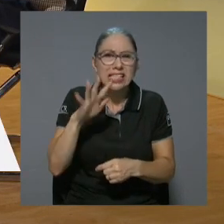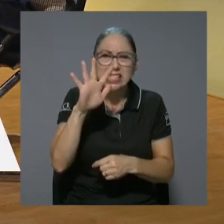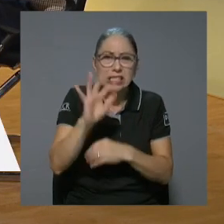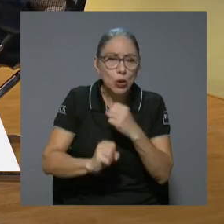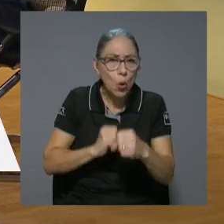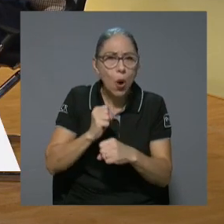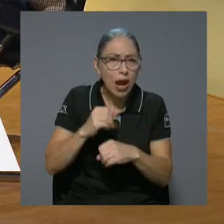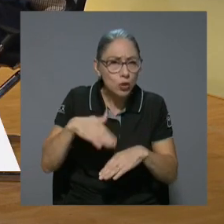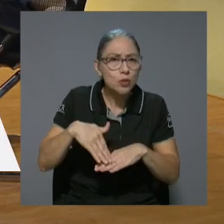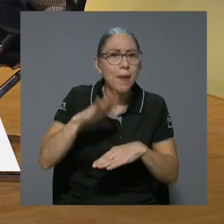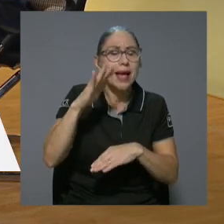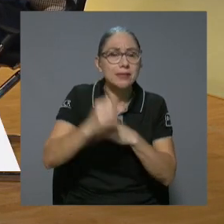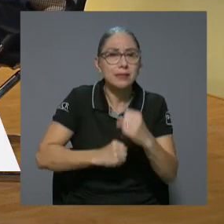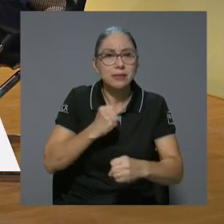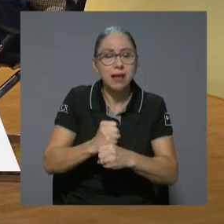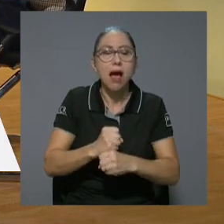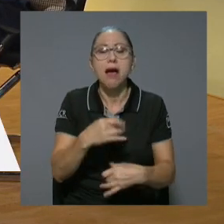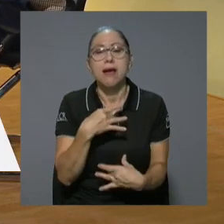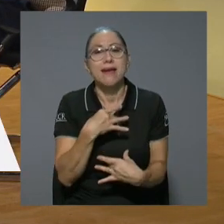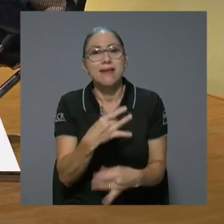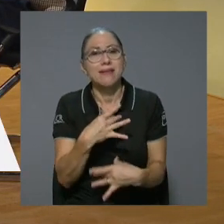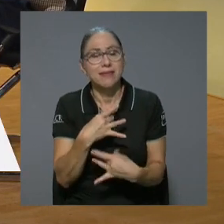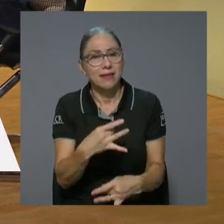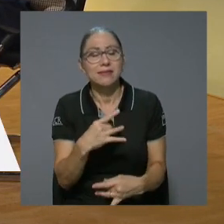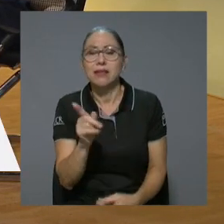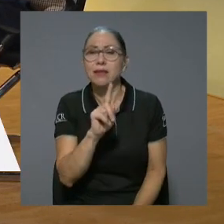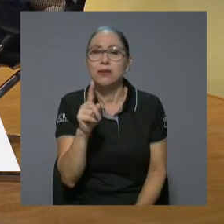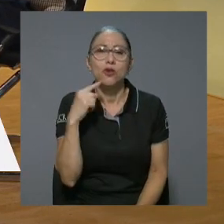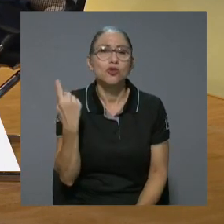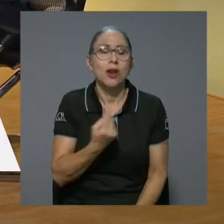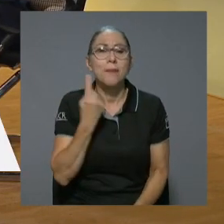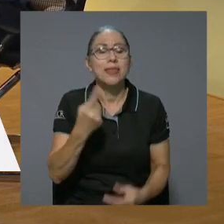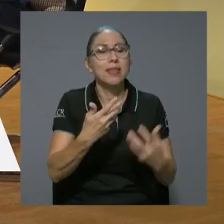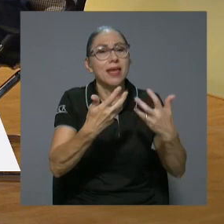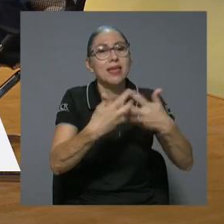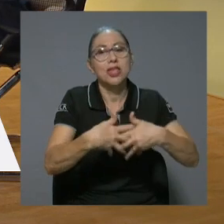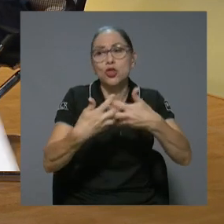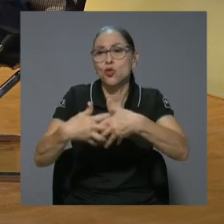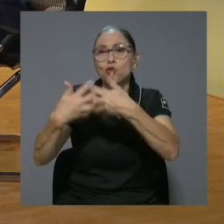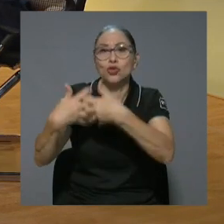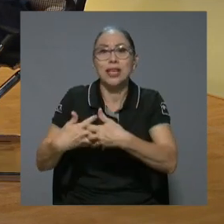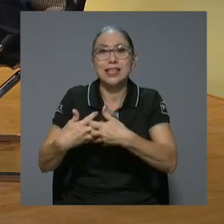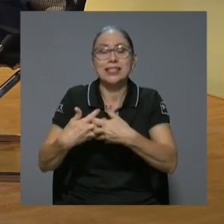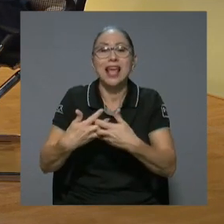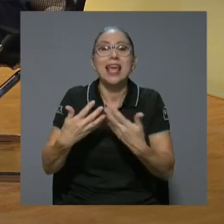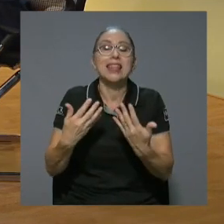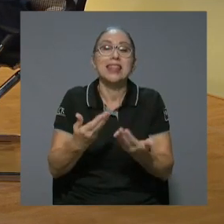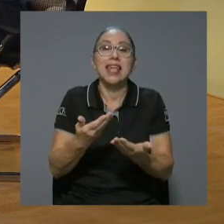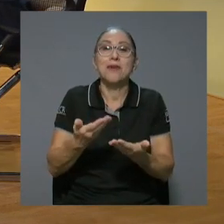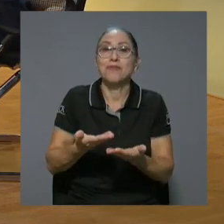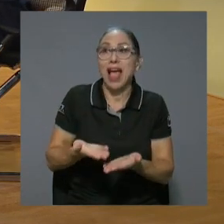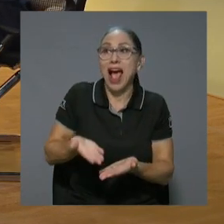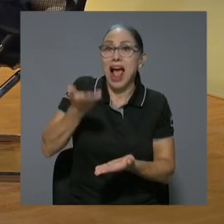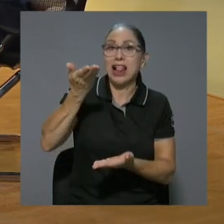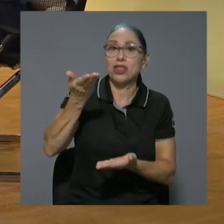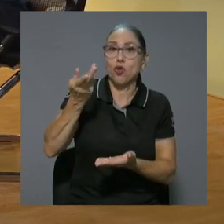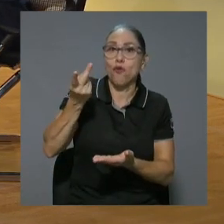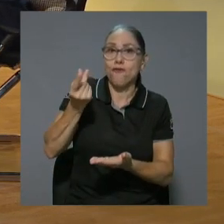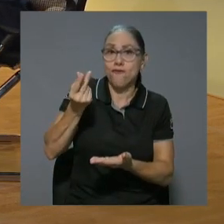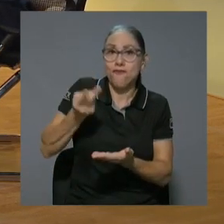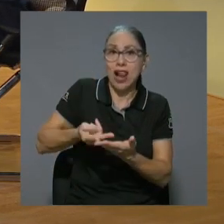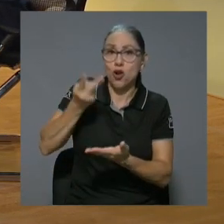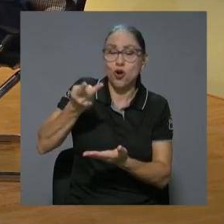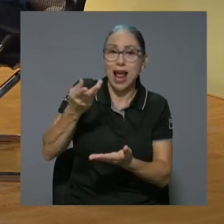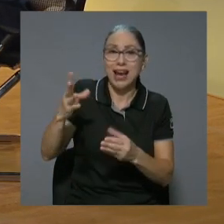años. Y es interesante, no son solo industrias de alto valor agregado como las que recibimos en Costa Rica. En